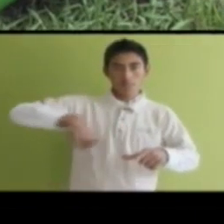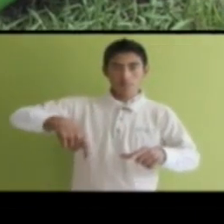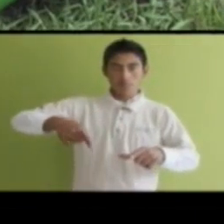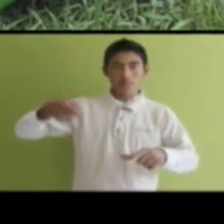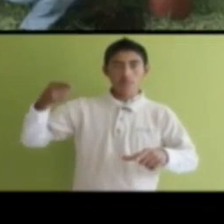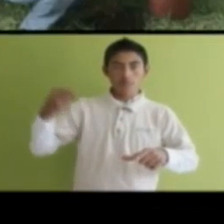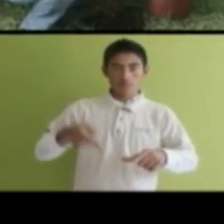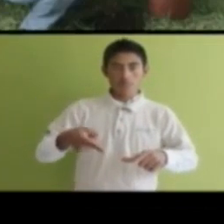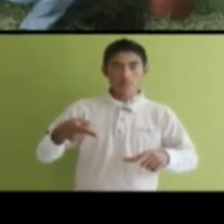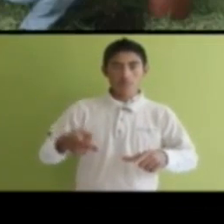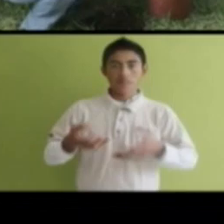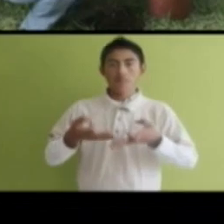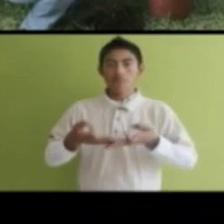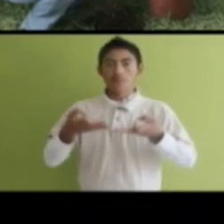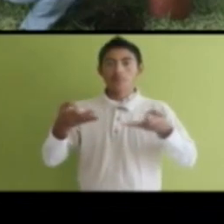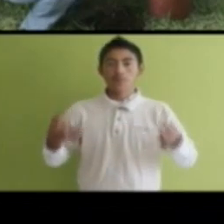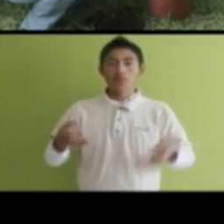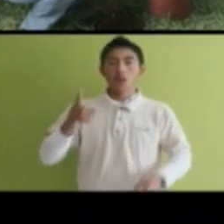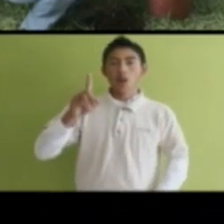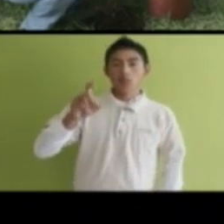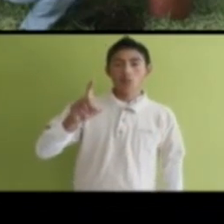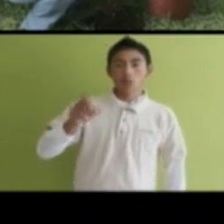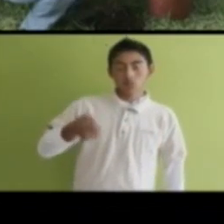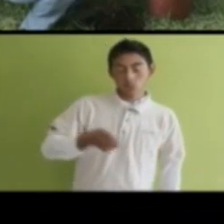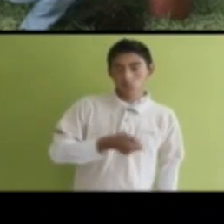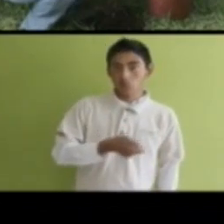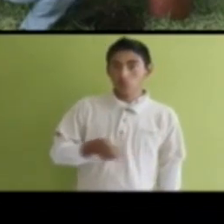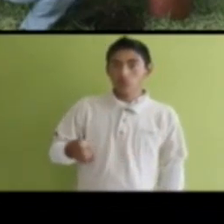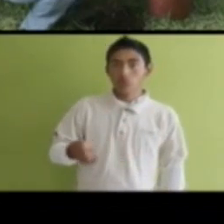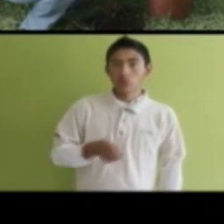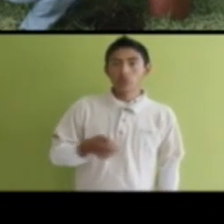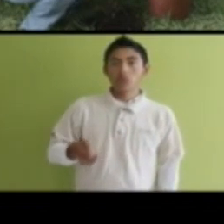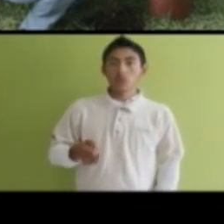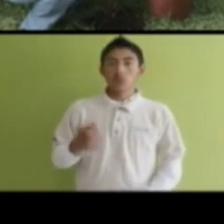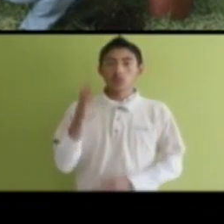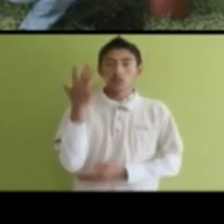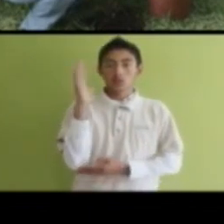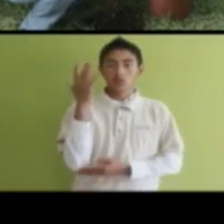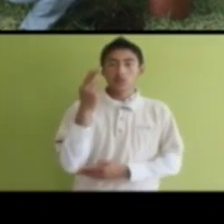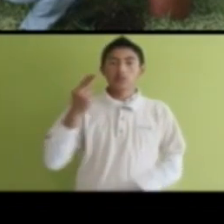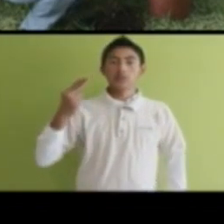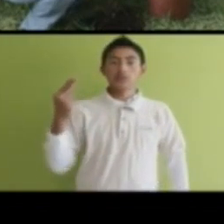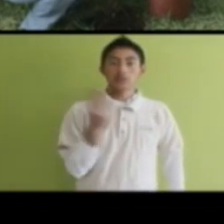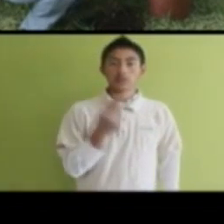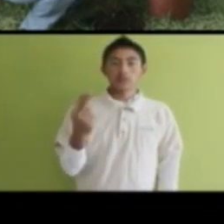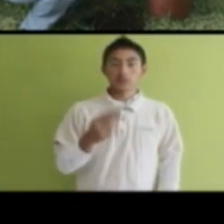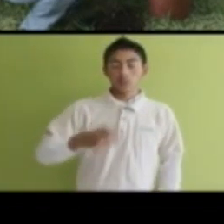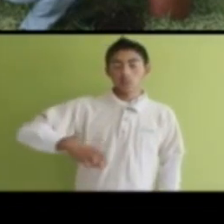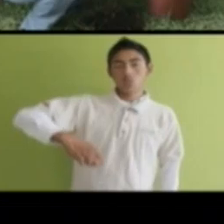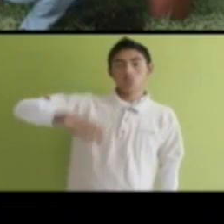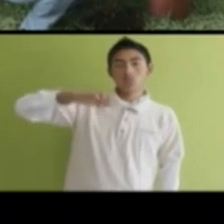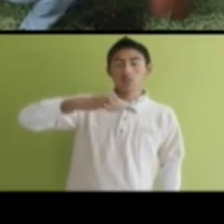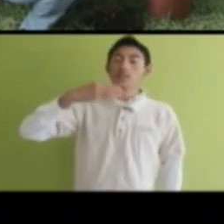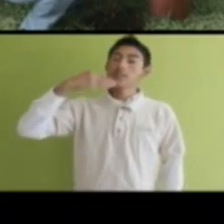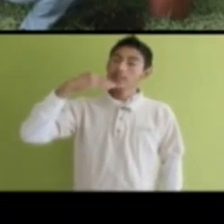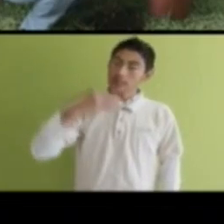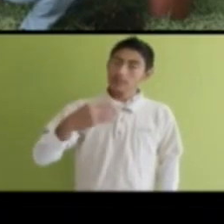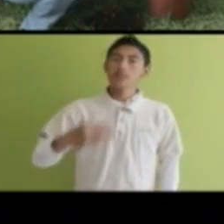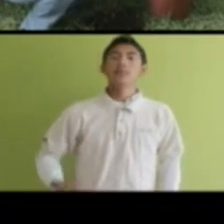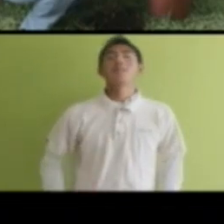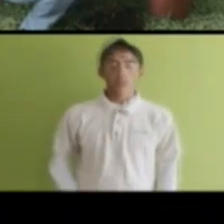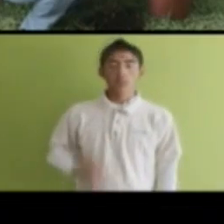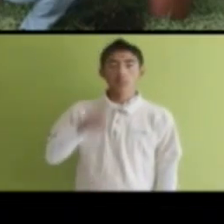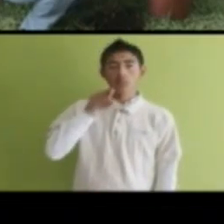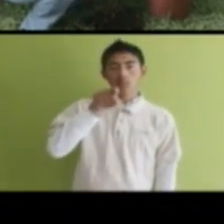sobrevivir. Si tu árbol está en maceta, sácalo con precaución. Y si está en bolsa, rómpela cuidadosamente para no dañar